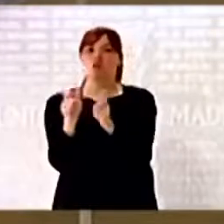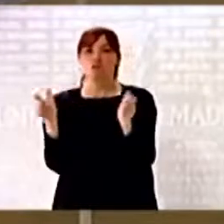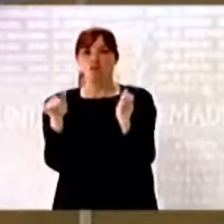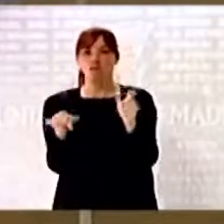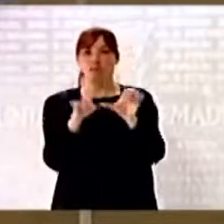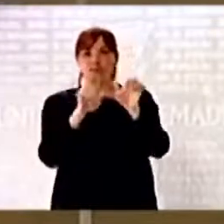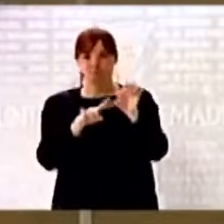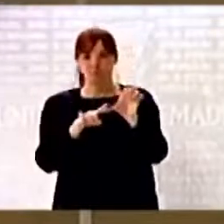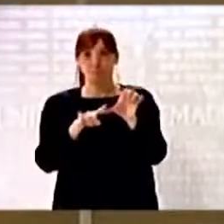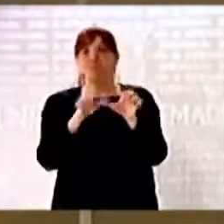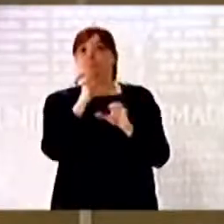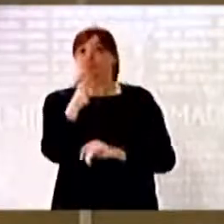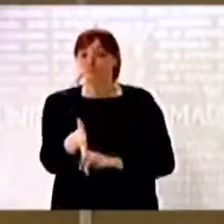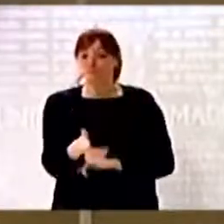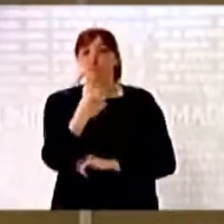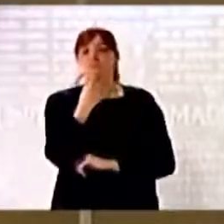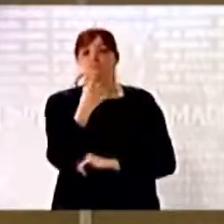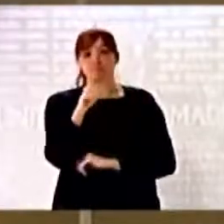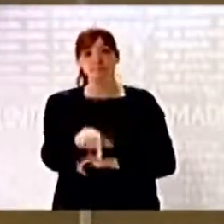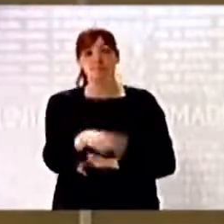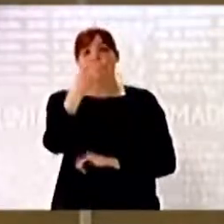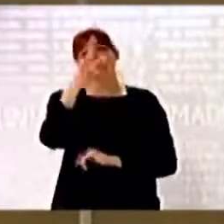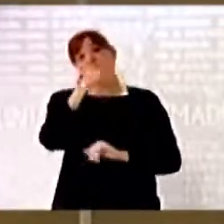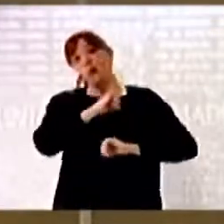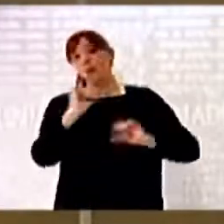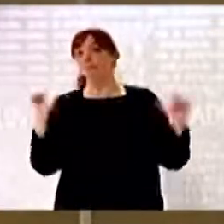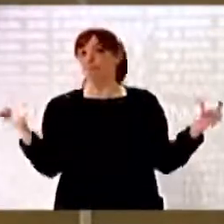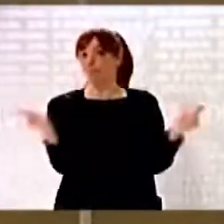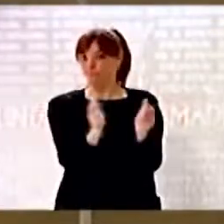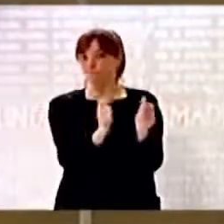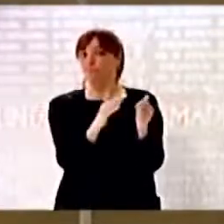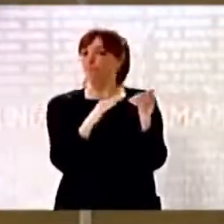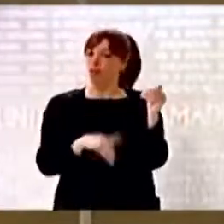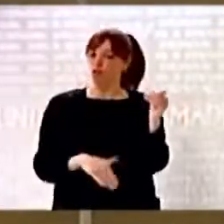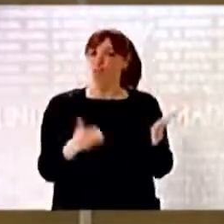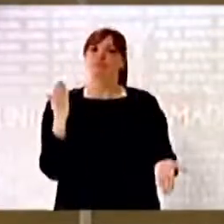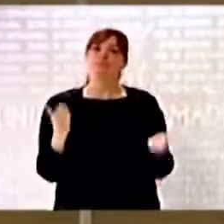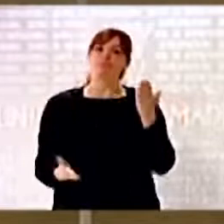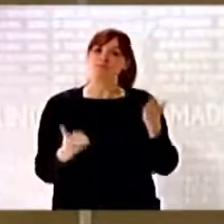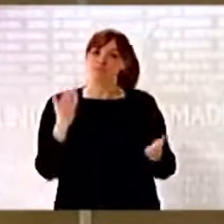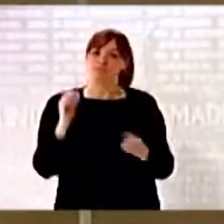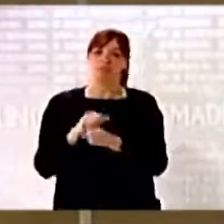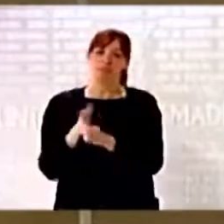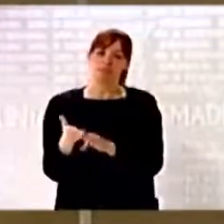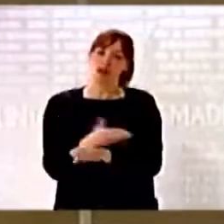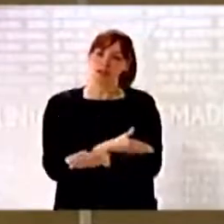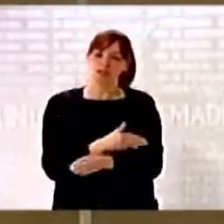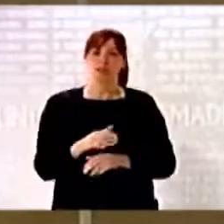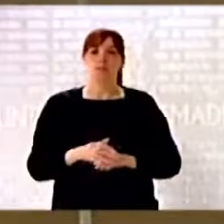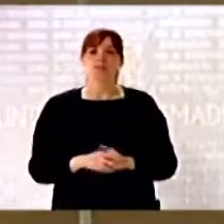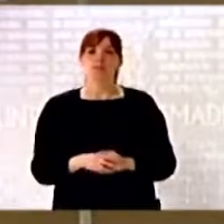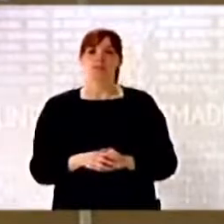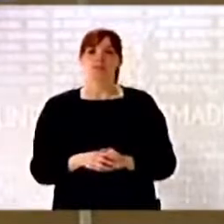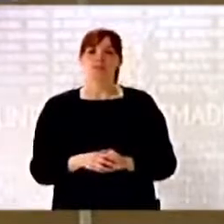Extremadura. Tanto es así que, como digo, hay menos desempleados que antes de empezar la pandemia.